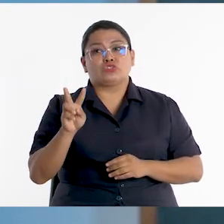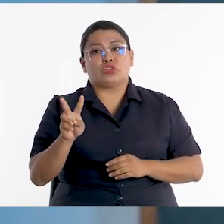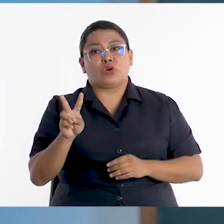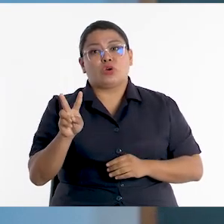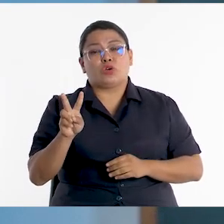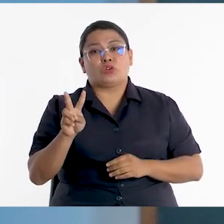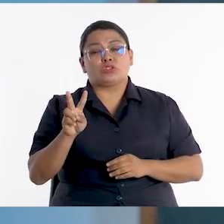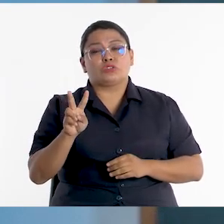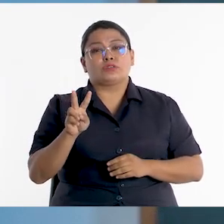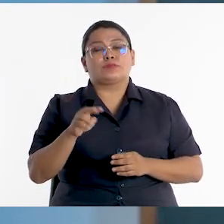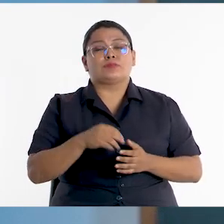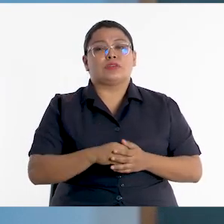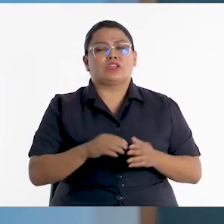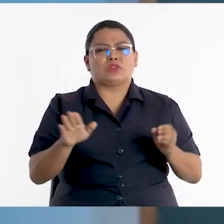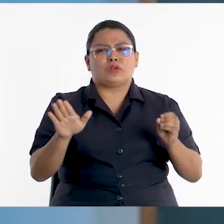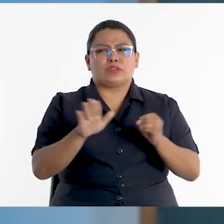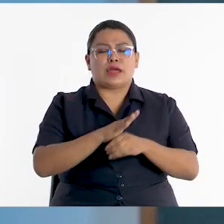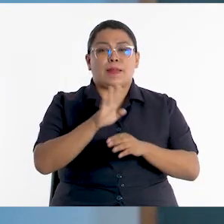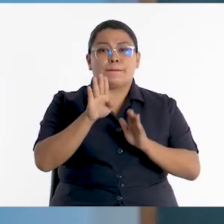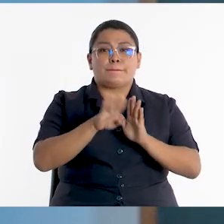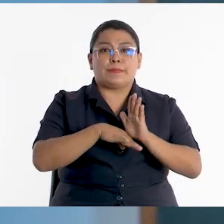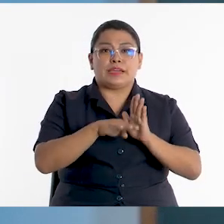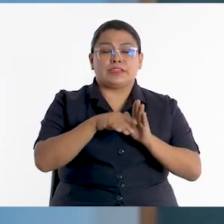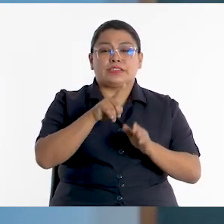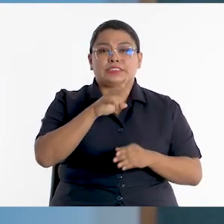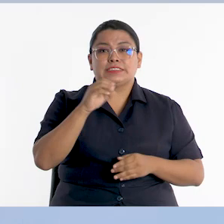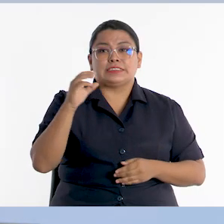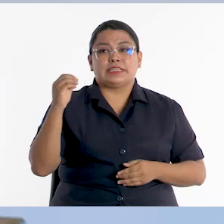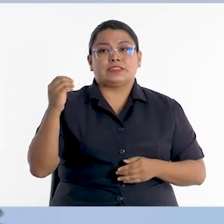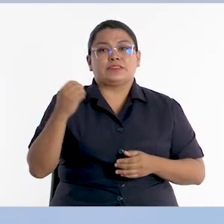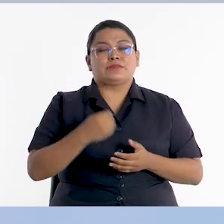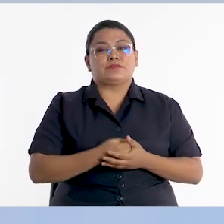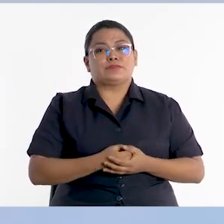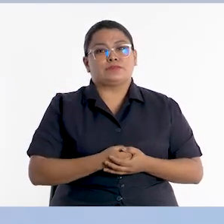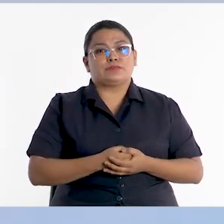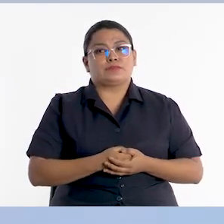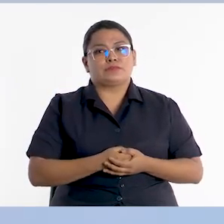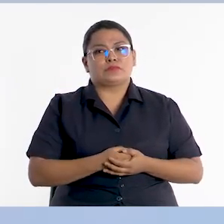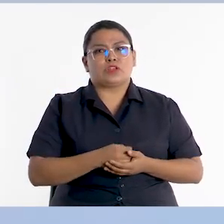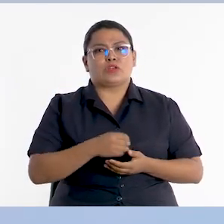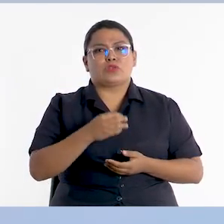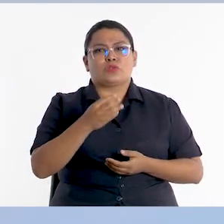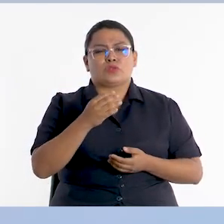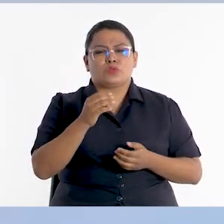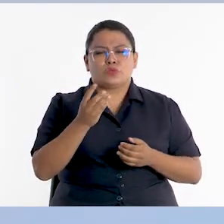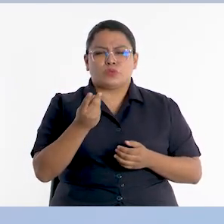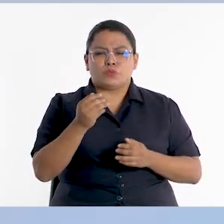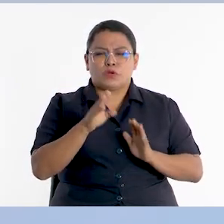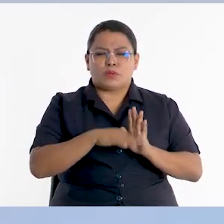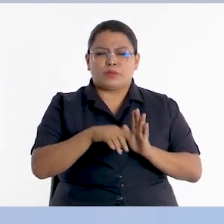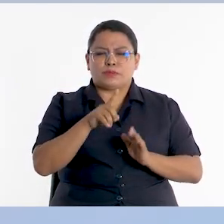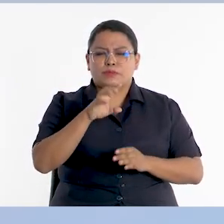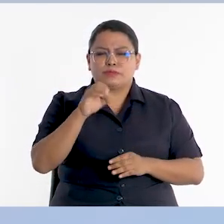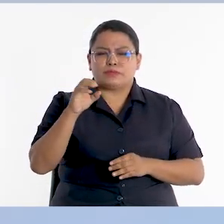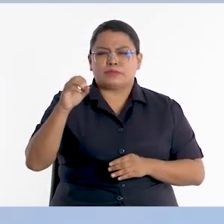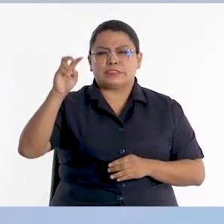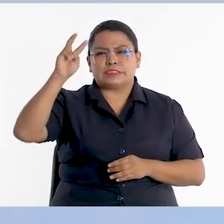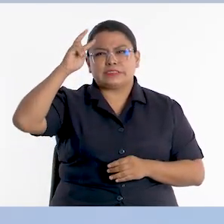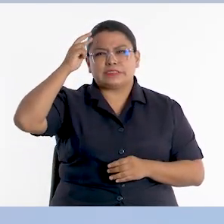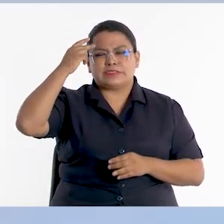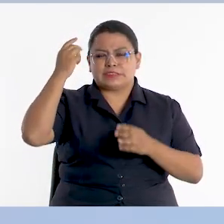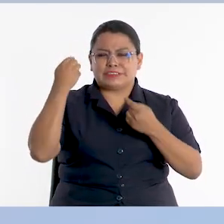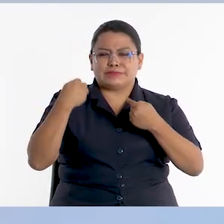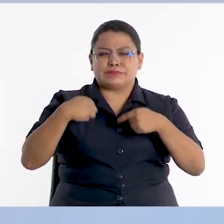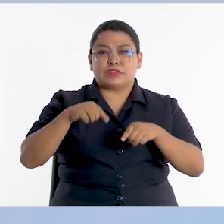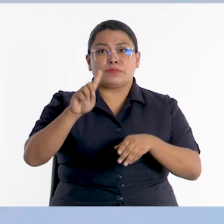2 cifras y los totales son menores que 100? Con números menores que 100 significa que estamos todavía